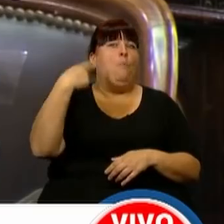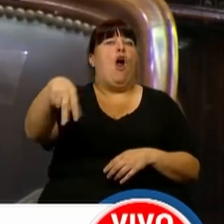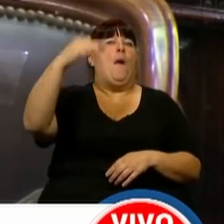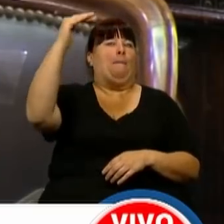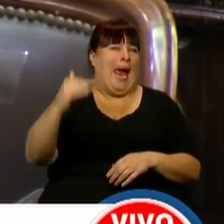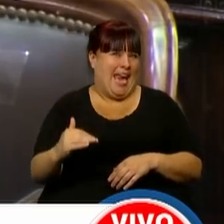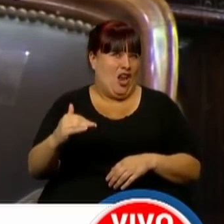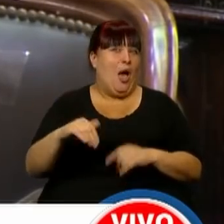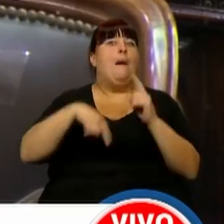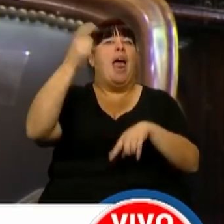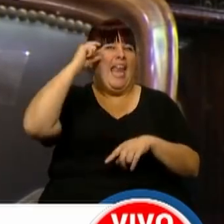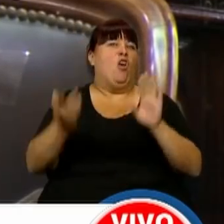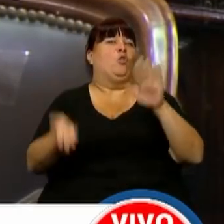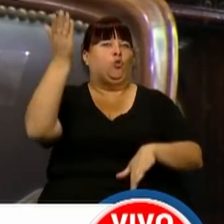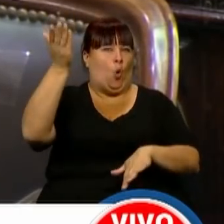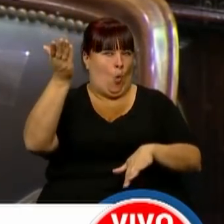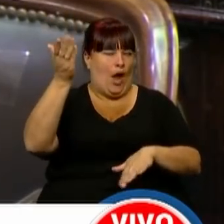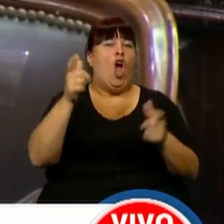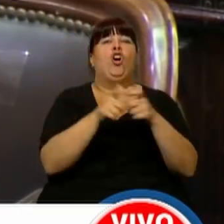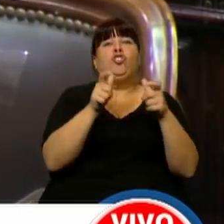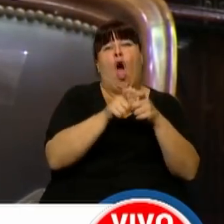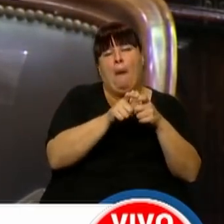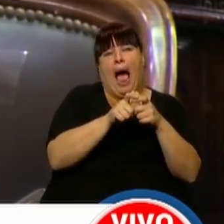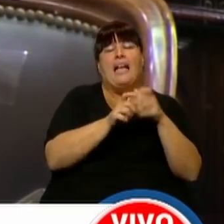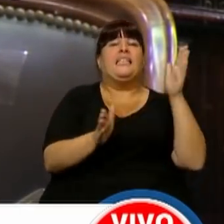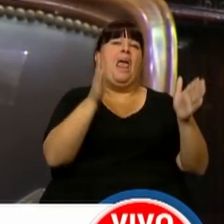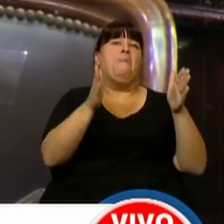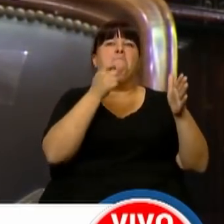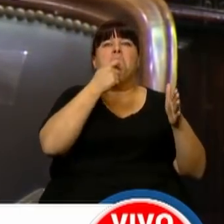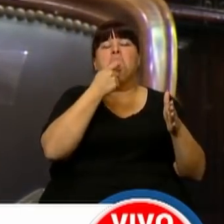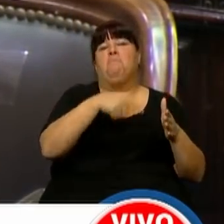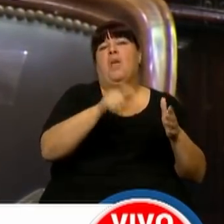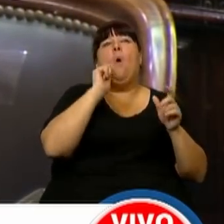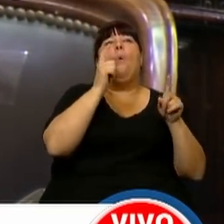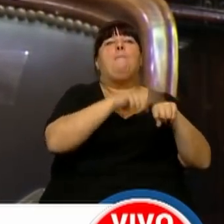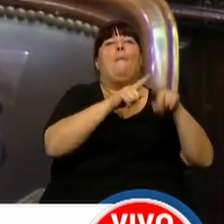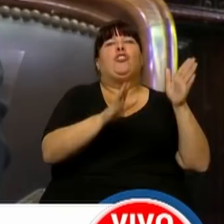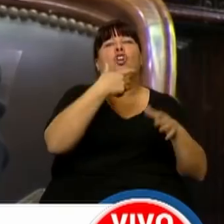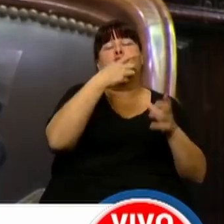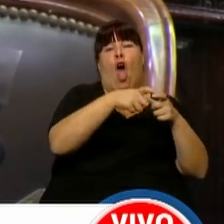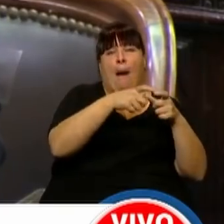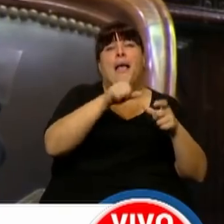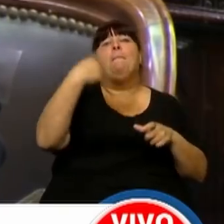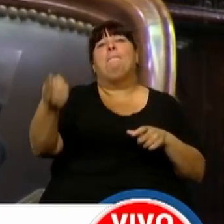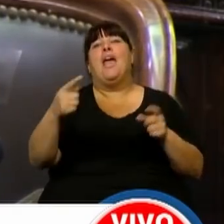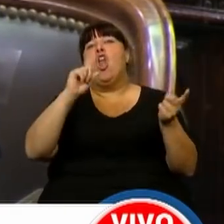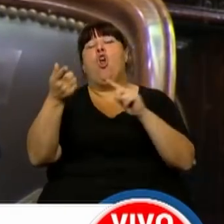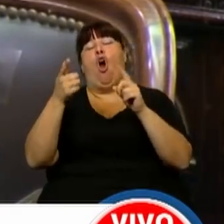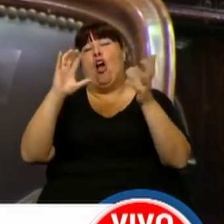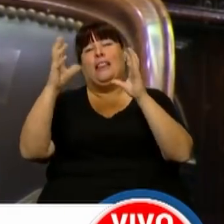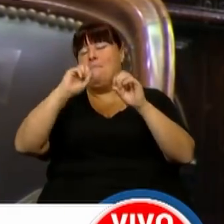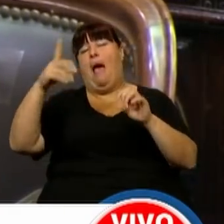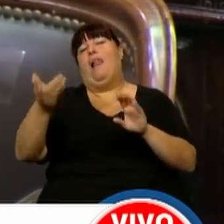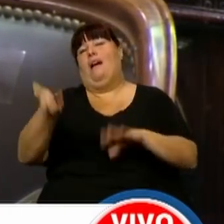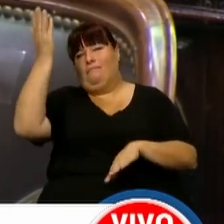mes de noviembre, pero suben en el mes de enero. Los tomates pueden bajar en la estación buena de los tomates, pero suben contra estación.